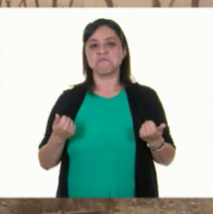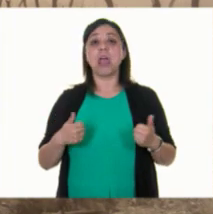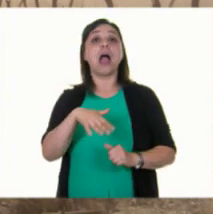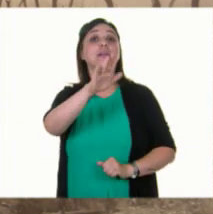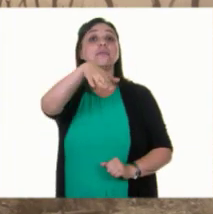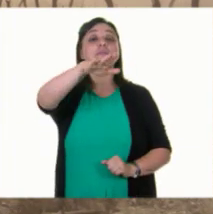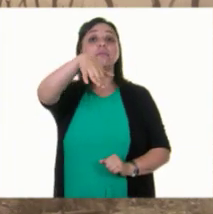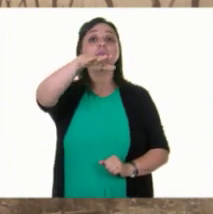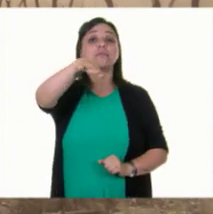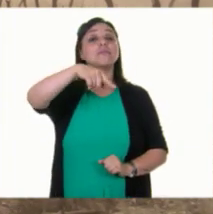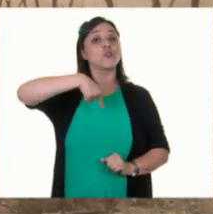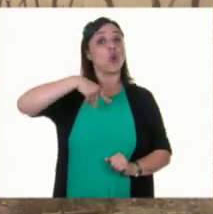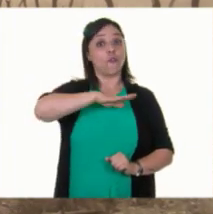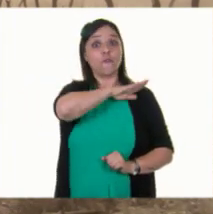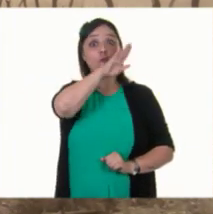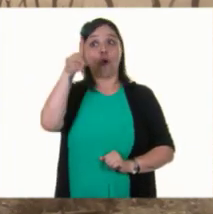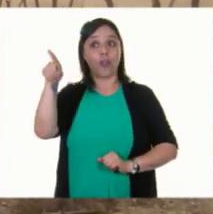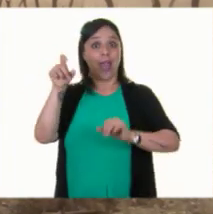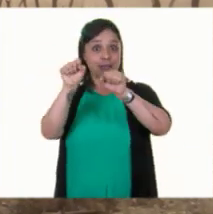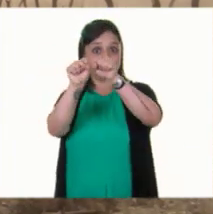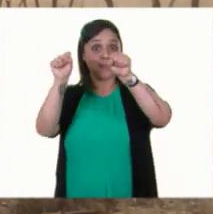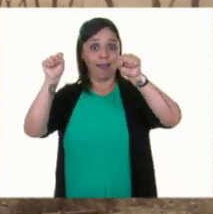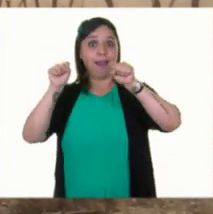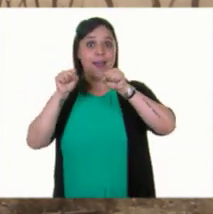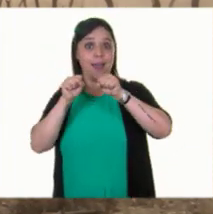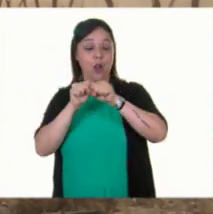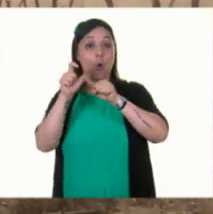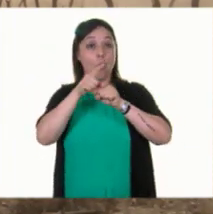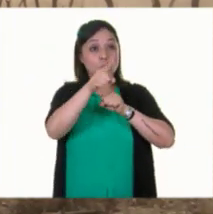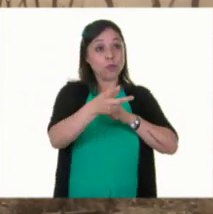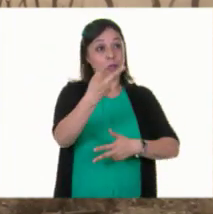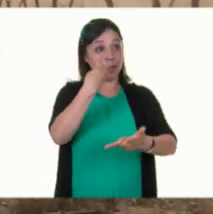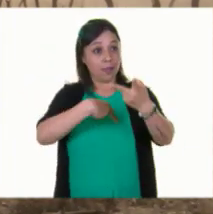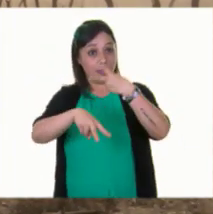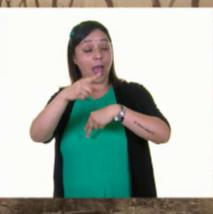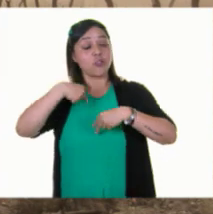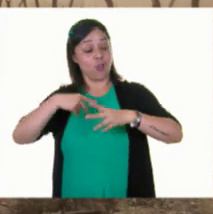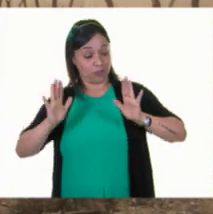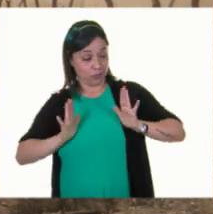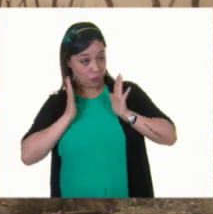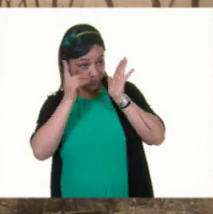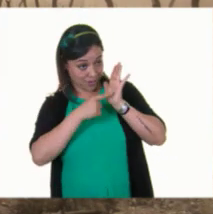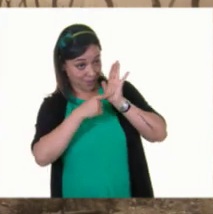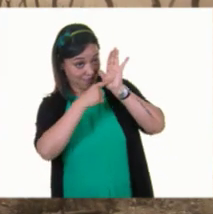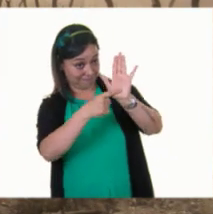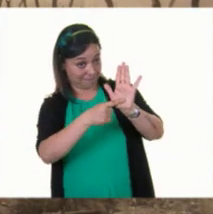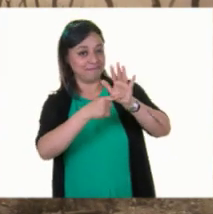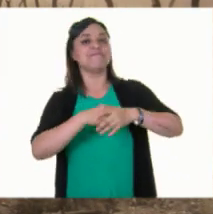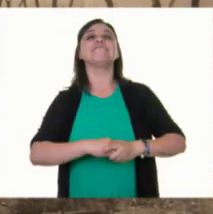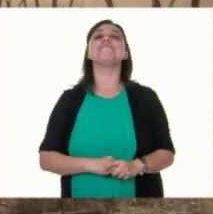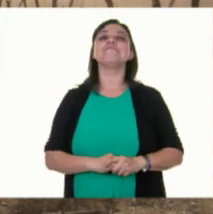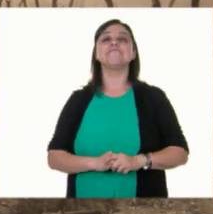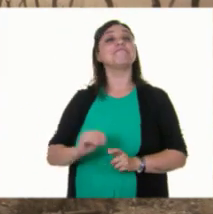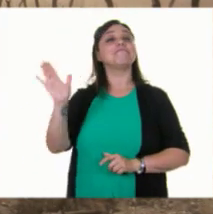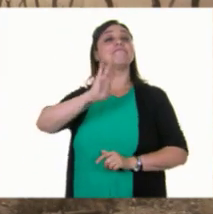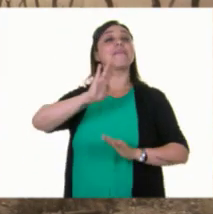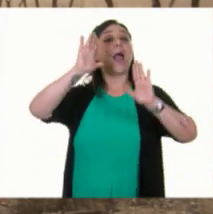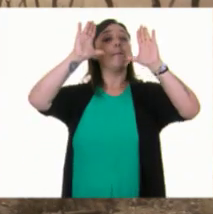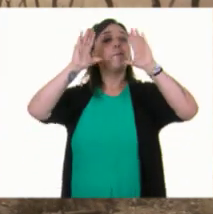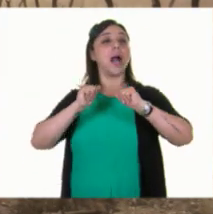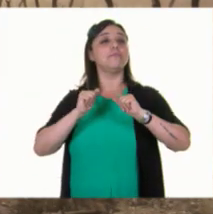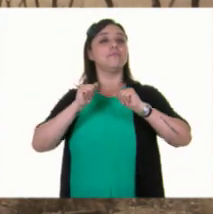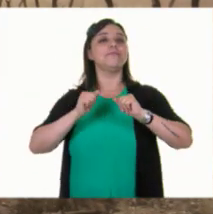cierto, me regreso al foro porque cuando regresen de este viaje les tendré una sorpresita. Ahora sí, cambio y